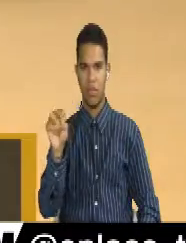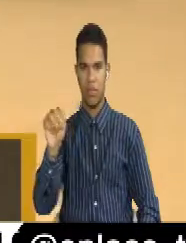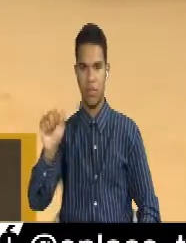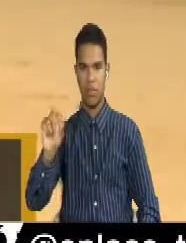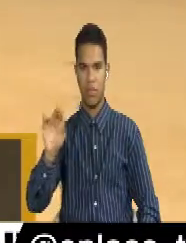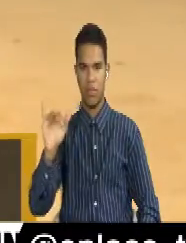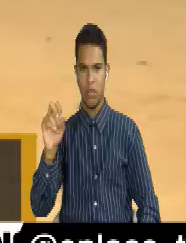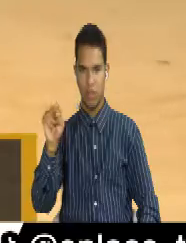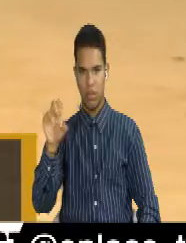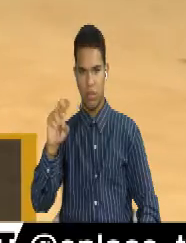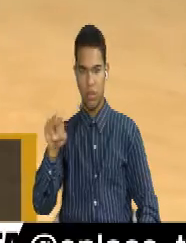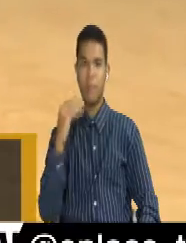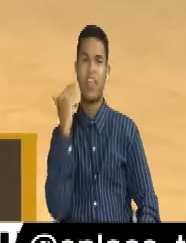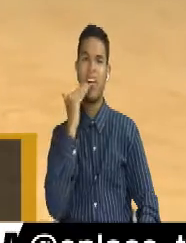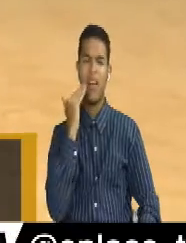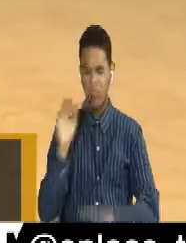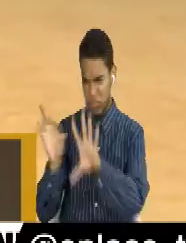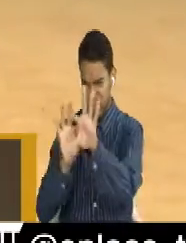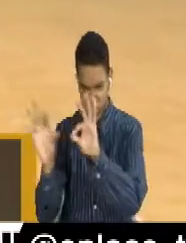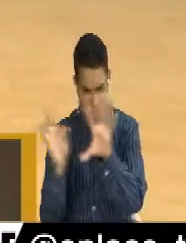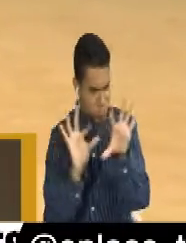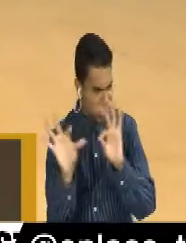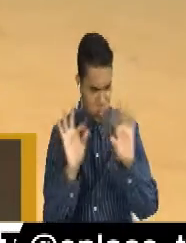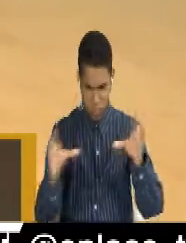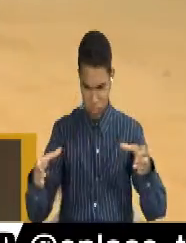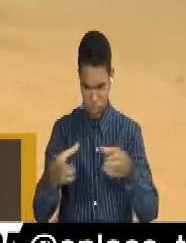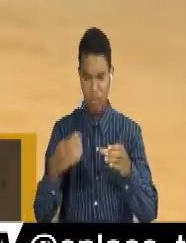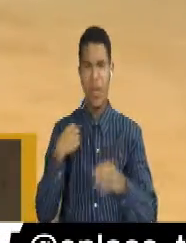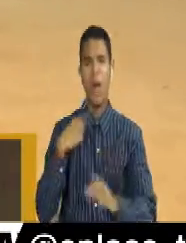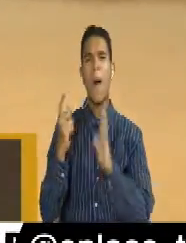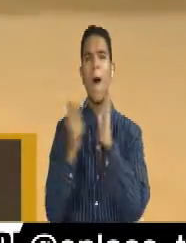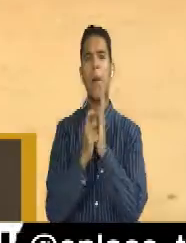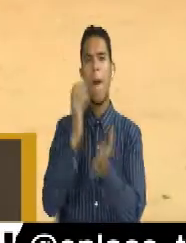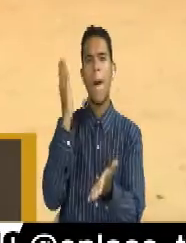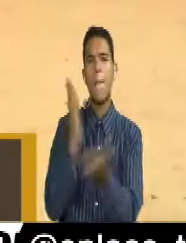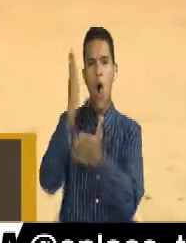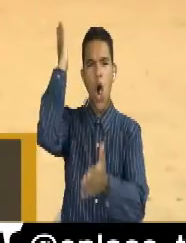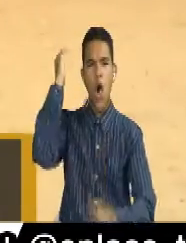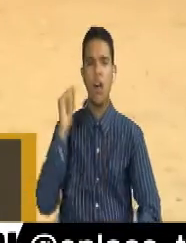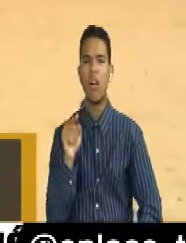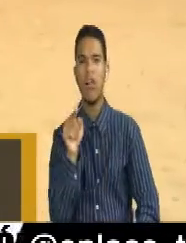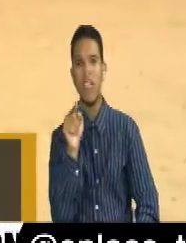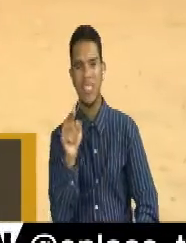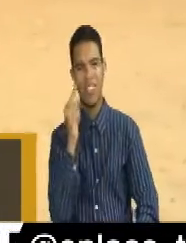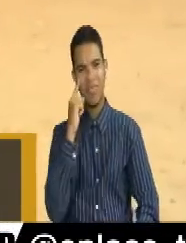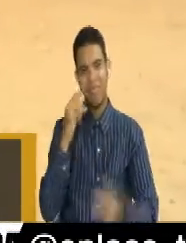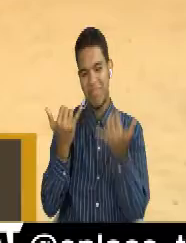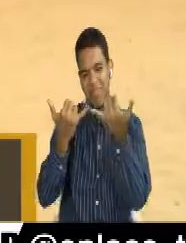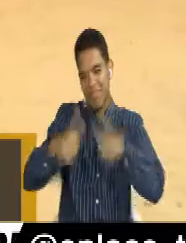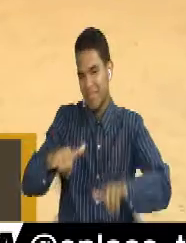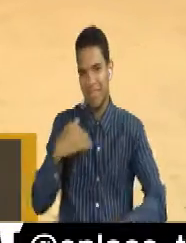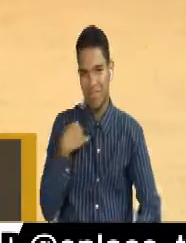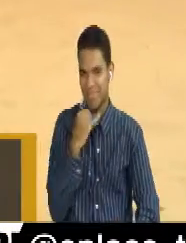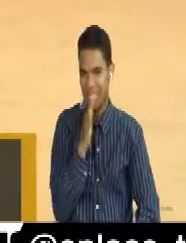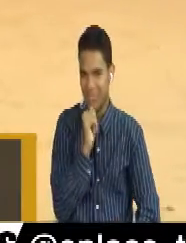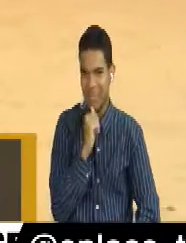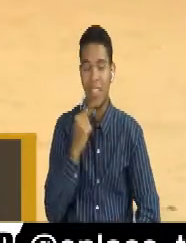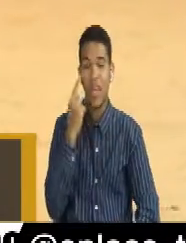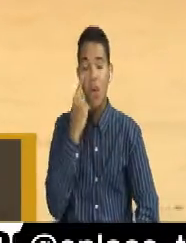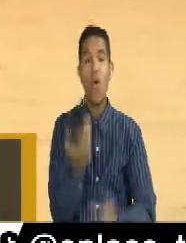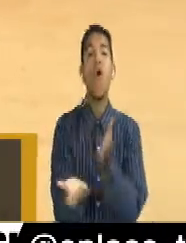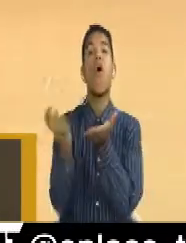a las mejores deportistas de la ciudad. Pero ante su repentina partida, este evento deportivo no pudo finalizar. Por esta razón, el Chifri